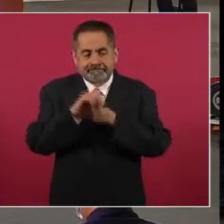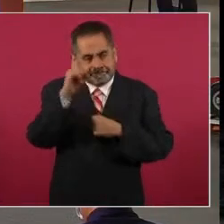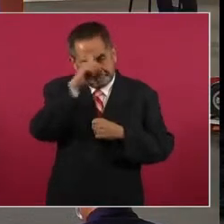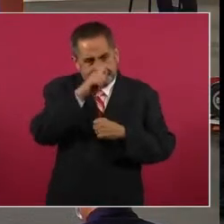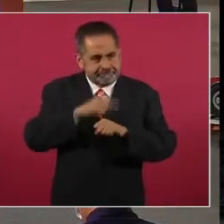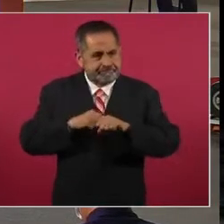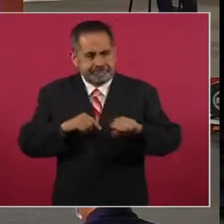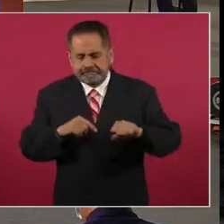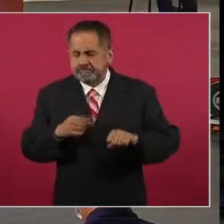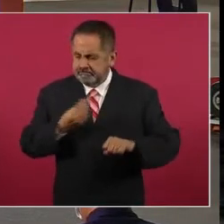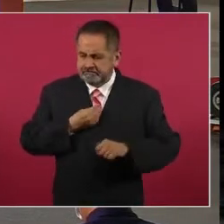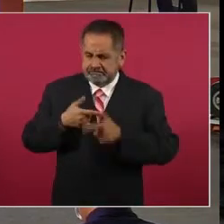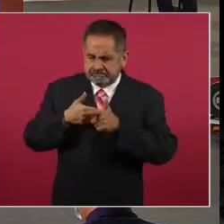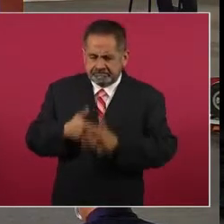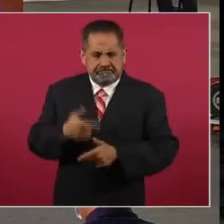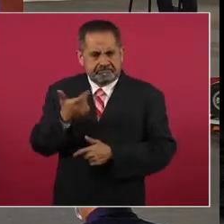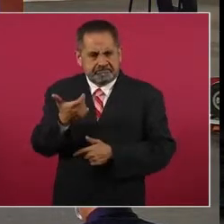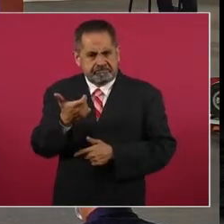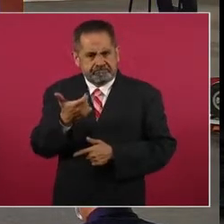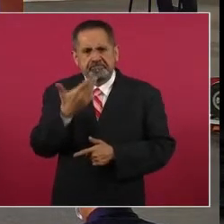qué se produce